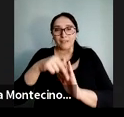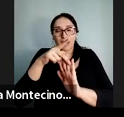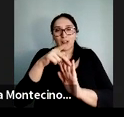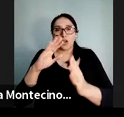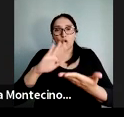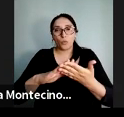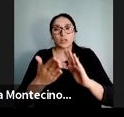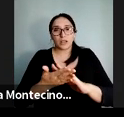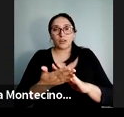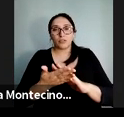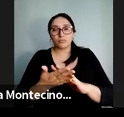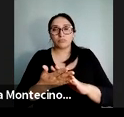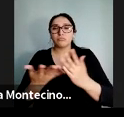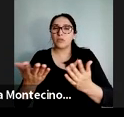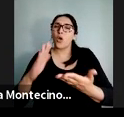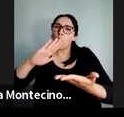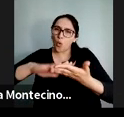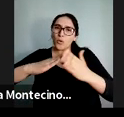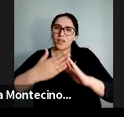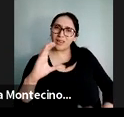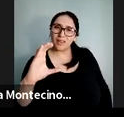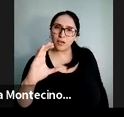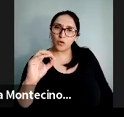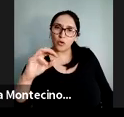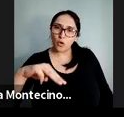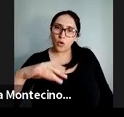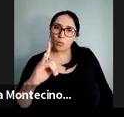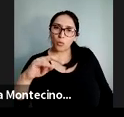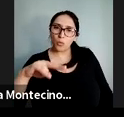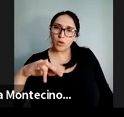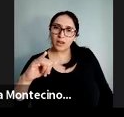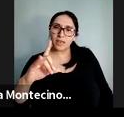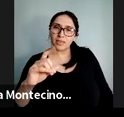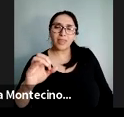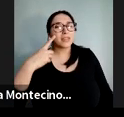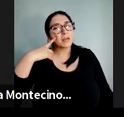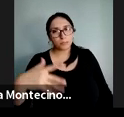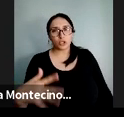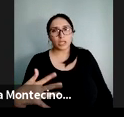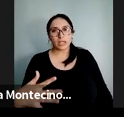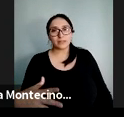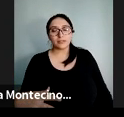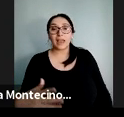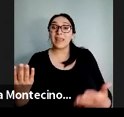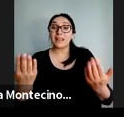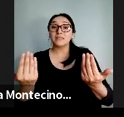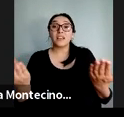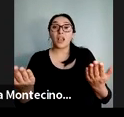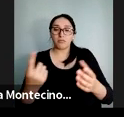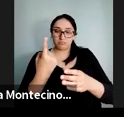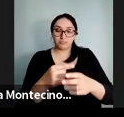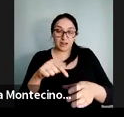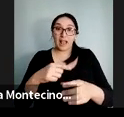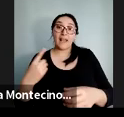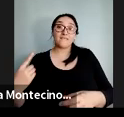para abordar estos temas es fundamental. Muchas veces las víctimas y las sobrevivientes lo que necesitan es que alguien las escuche y alguien las acompañe